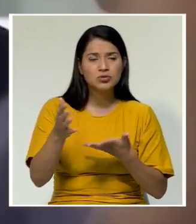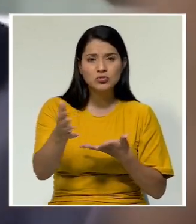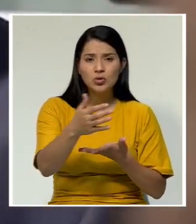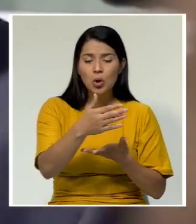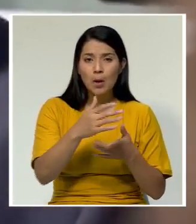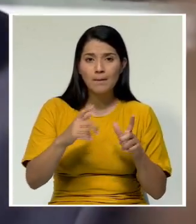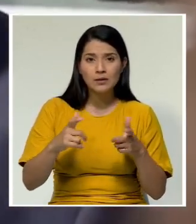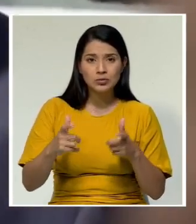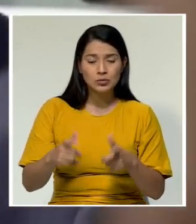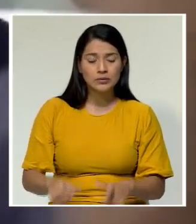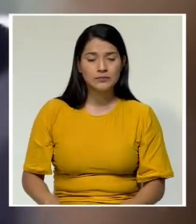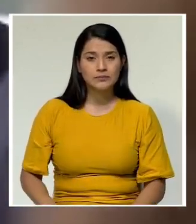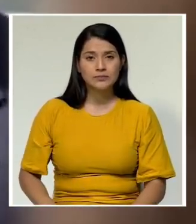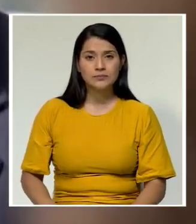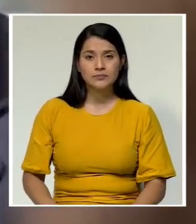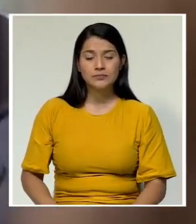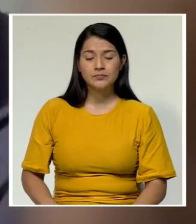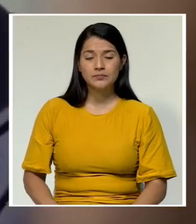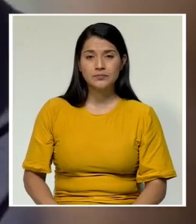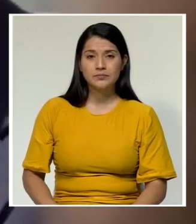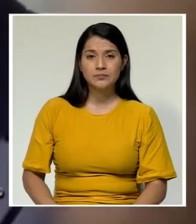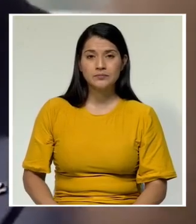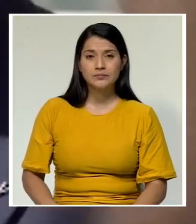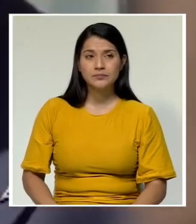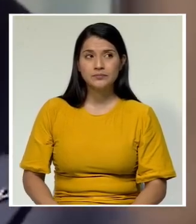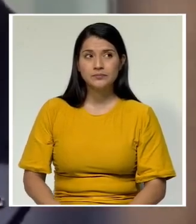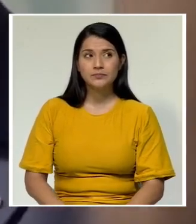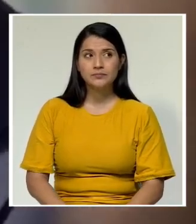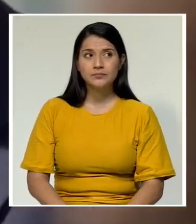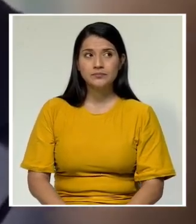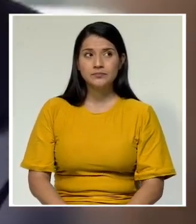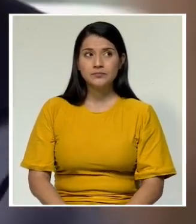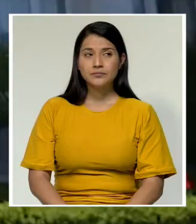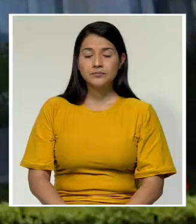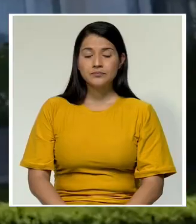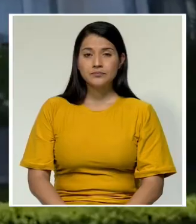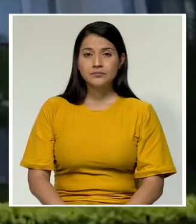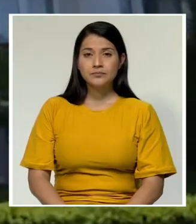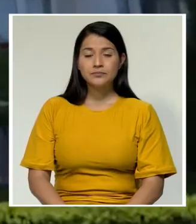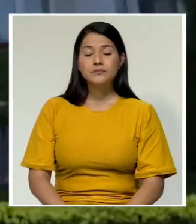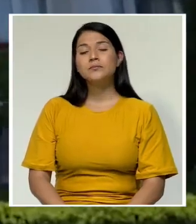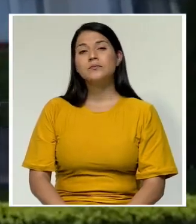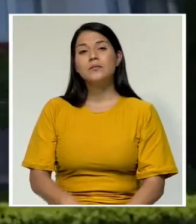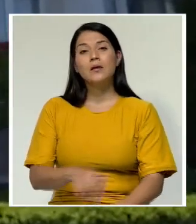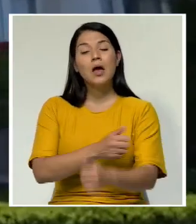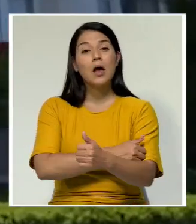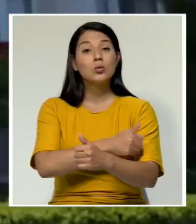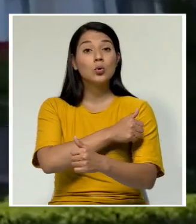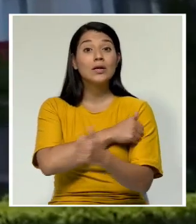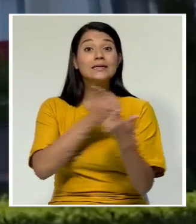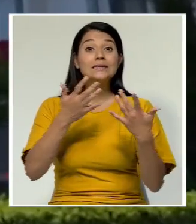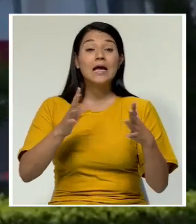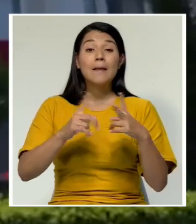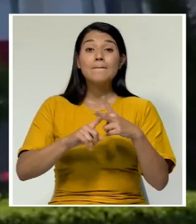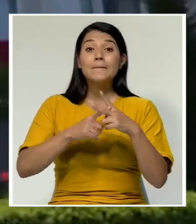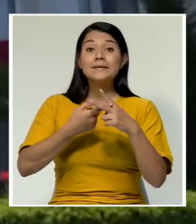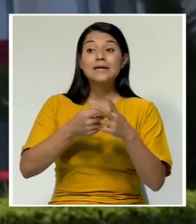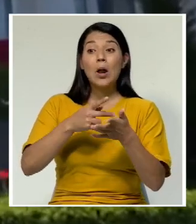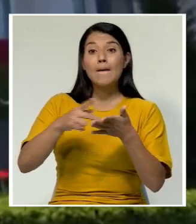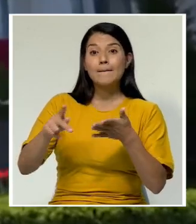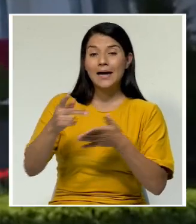de abril, el gobierno levantó todas las restricciones sanitarias, pero desde entonces los casos han vuelto a aumentar y según los datos de la ONU, hubo